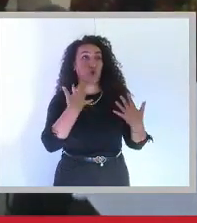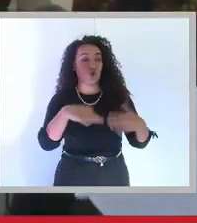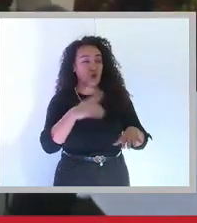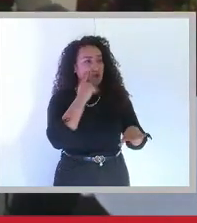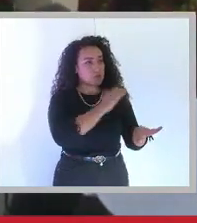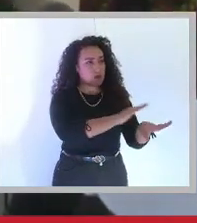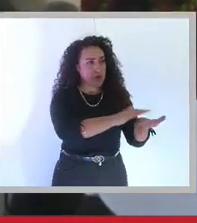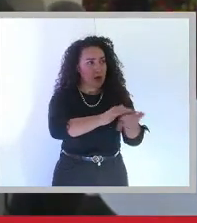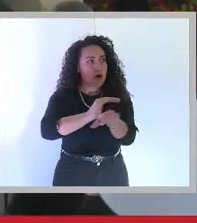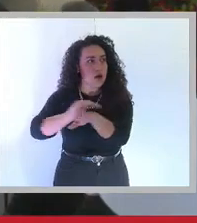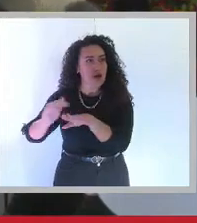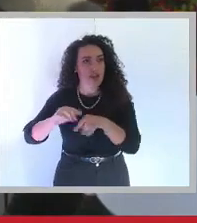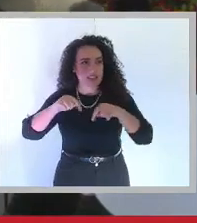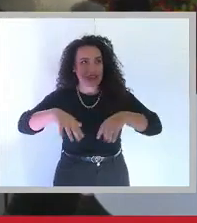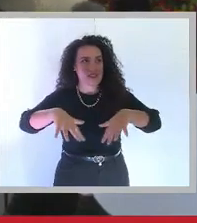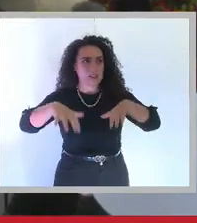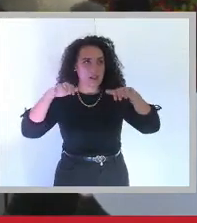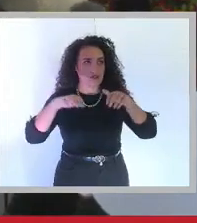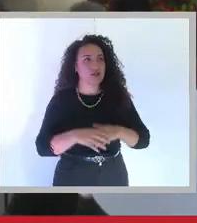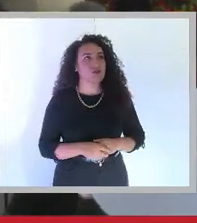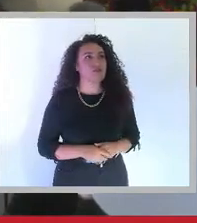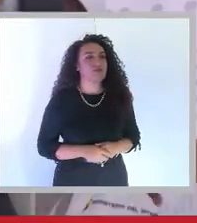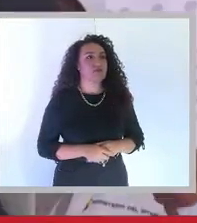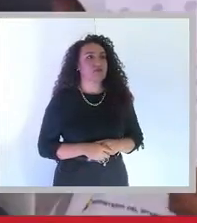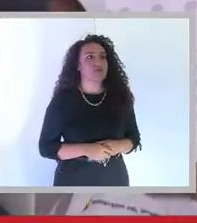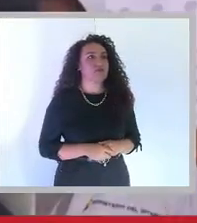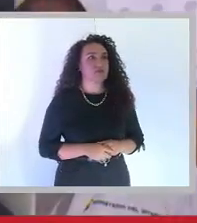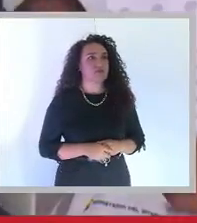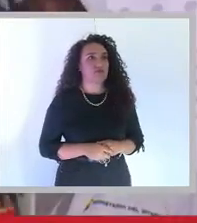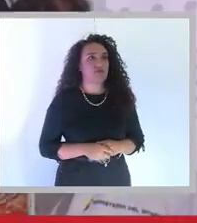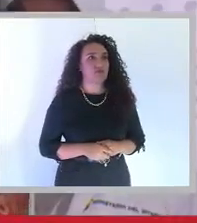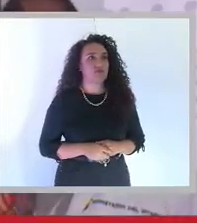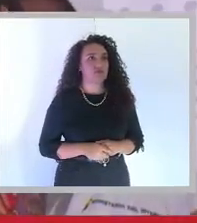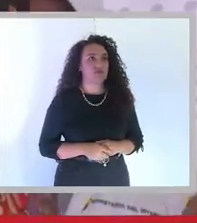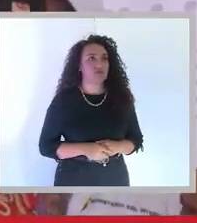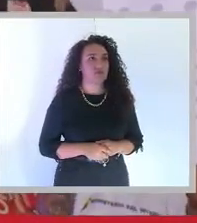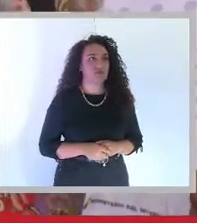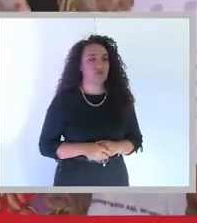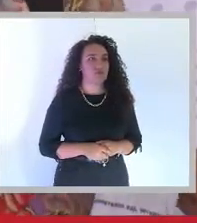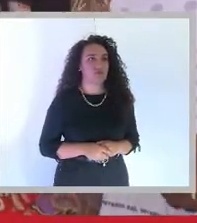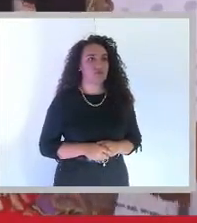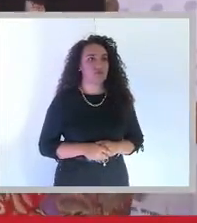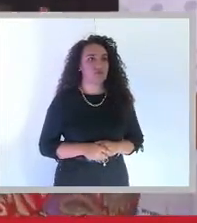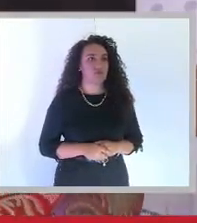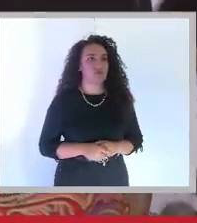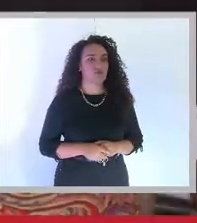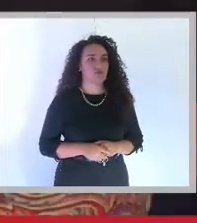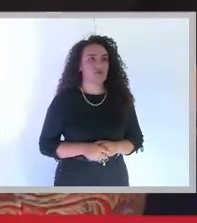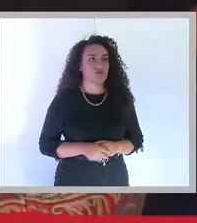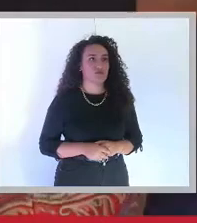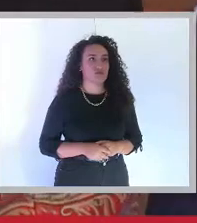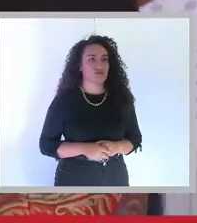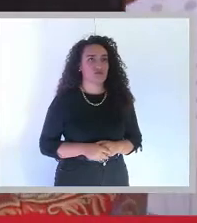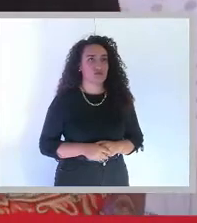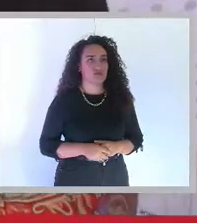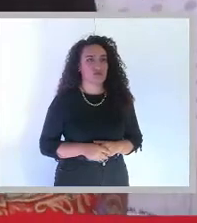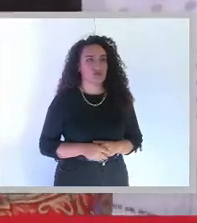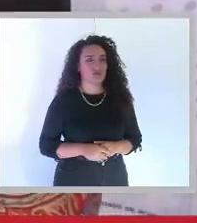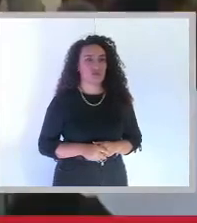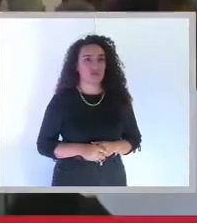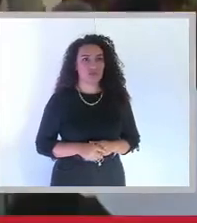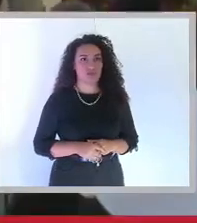está el micrófono? Acá. Pásenlo, pásenlo rápido. ¿Quién es el vicerrector? Pásenlo, ponte de